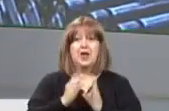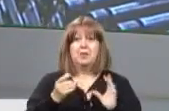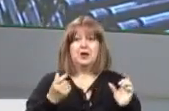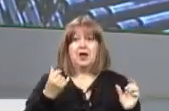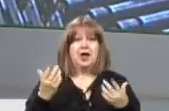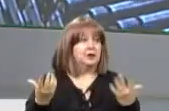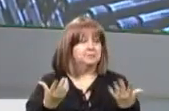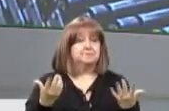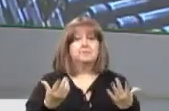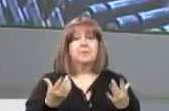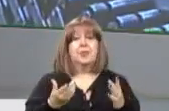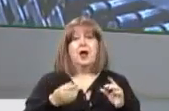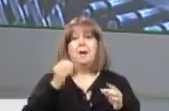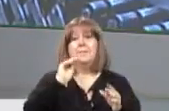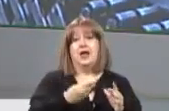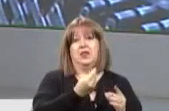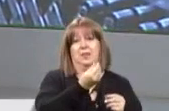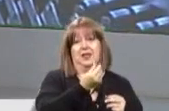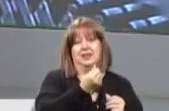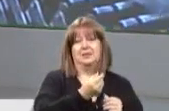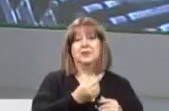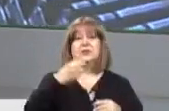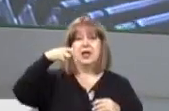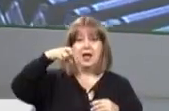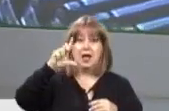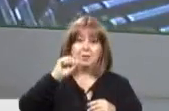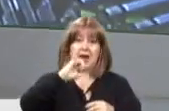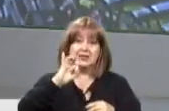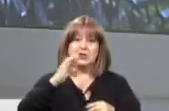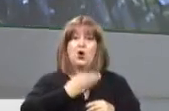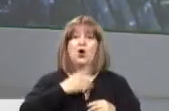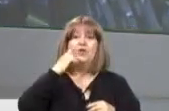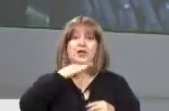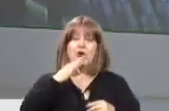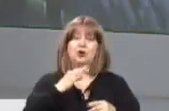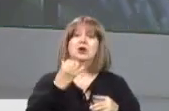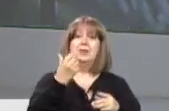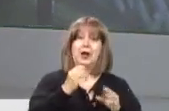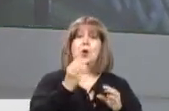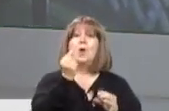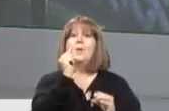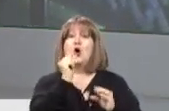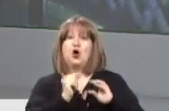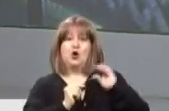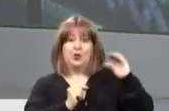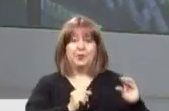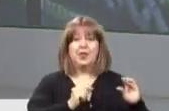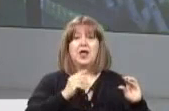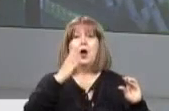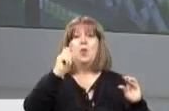con alguno de estos indicadores y pierdo plata o quedo con ese temor de no saber qué va a pasar mañana con mis inversiones. No, y también y